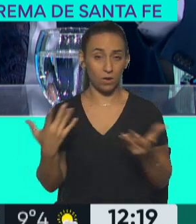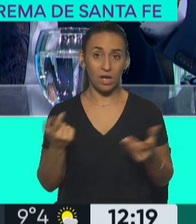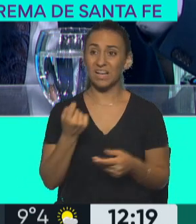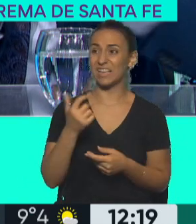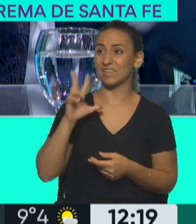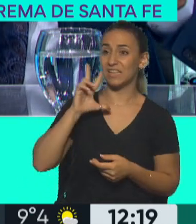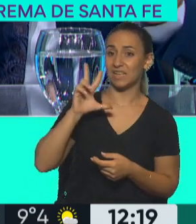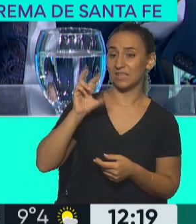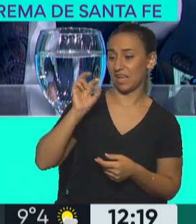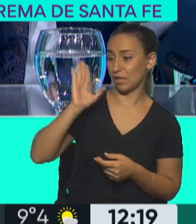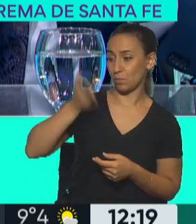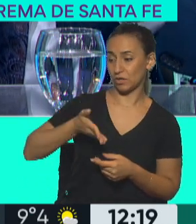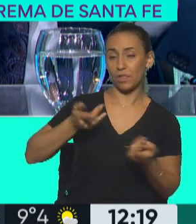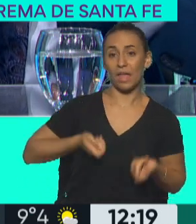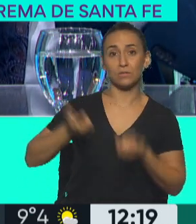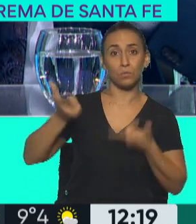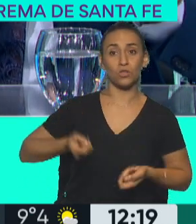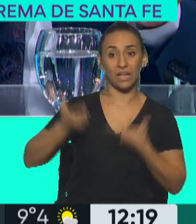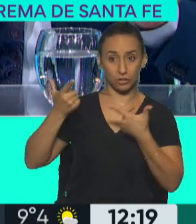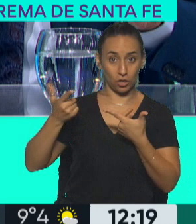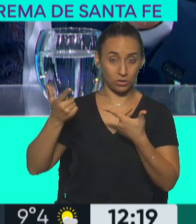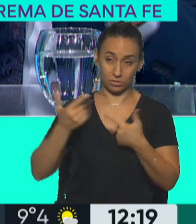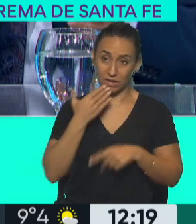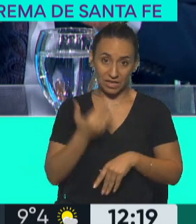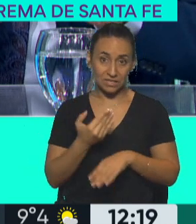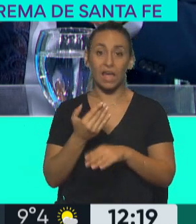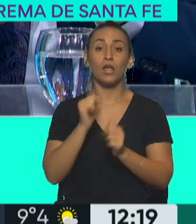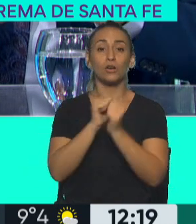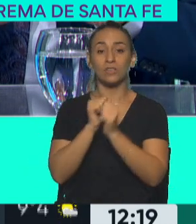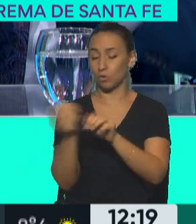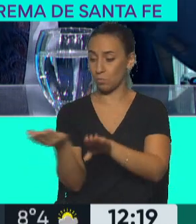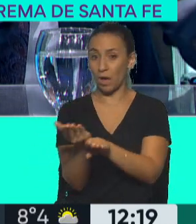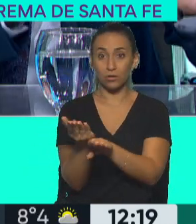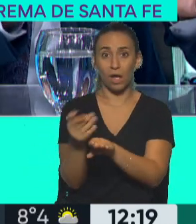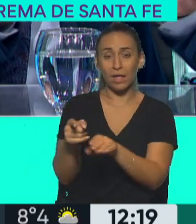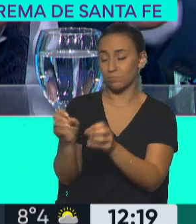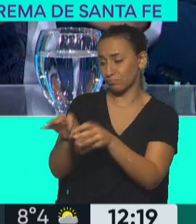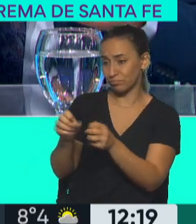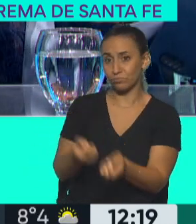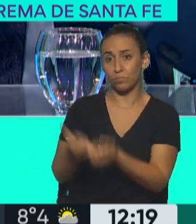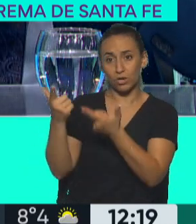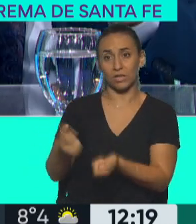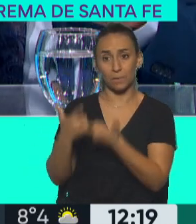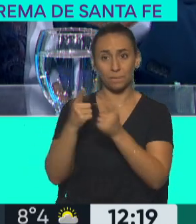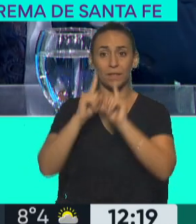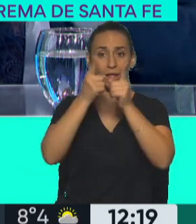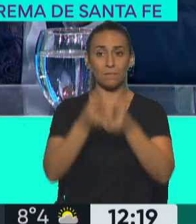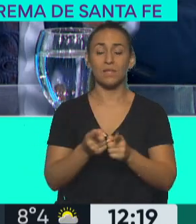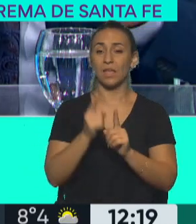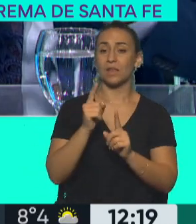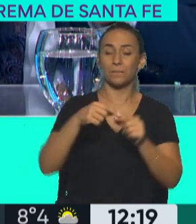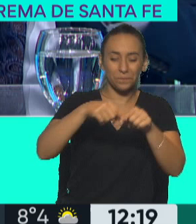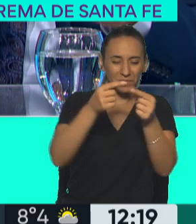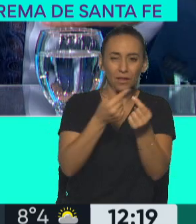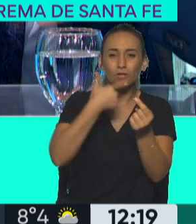el 30% de las exportaciones de la Argentina salen de los puertos rosarinos, el 40% de la soja, una ciudad pujante, y